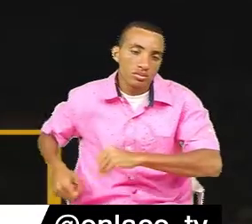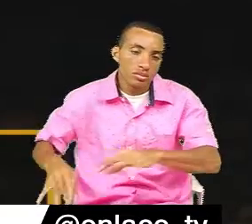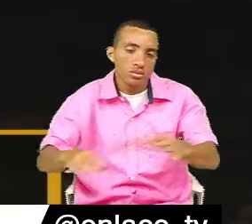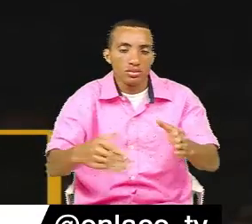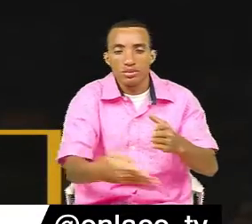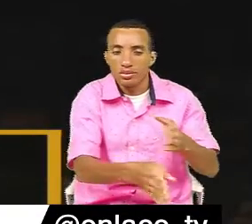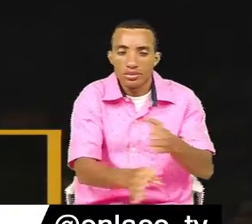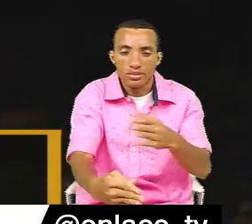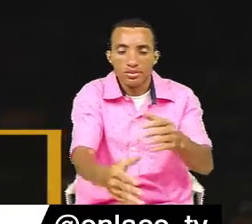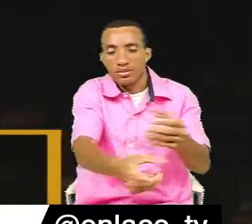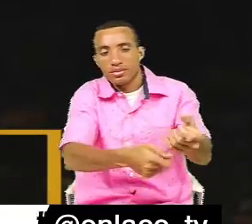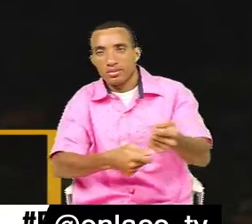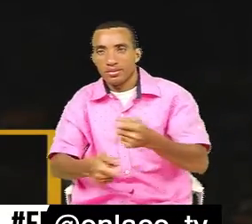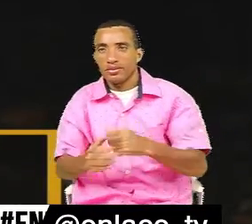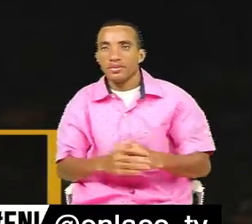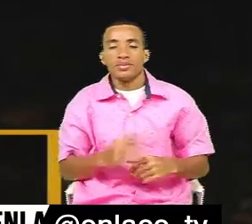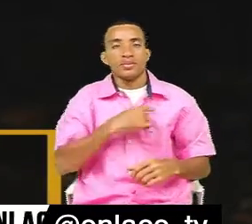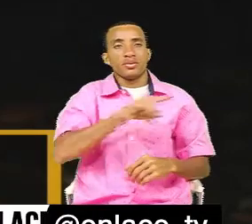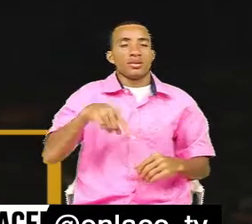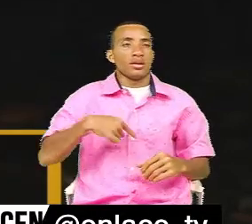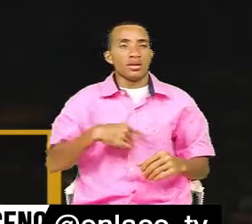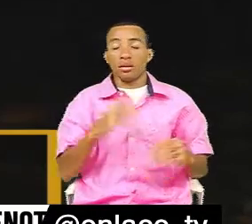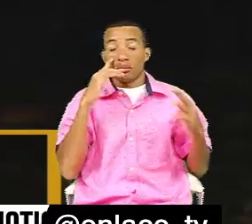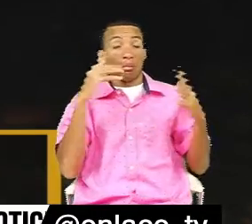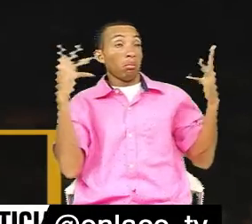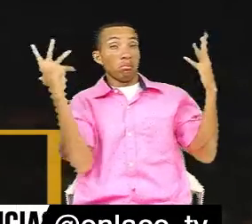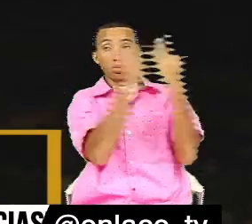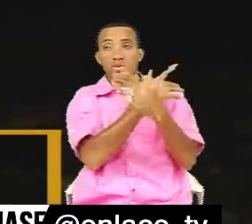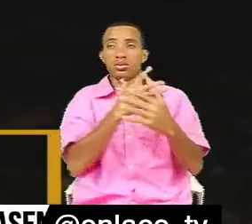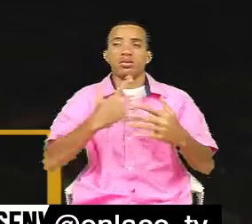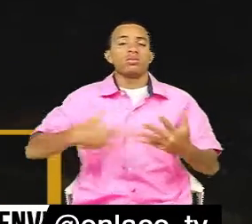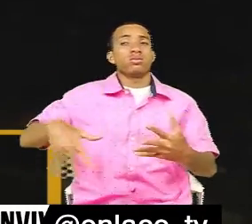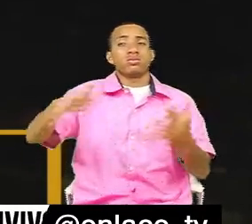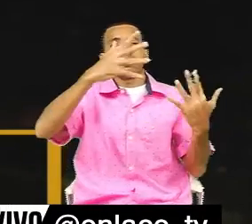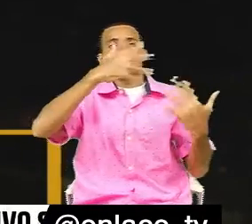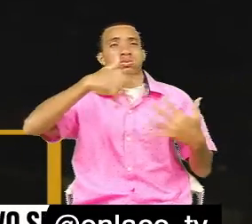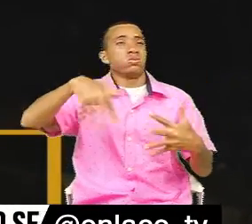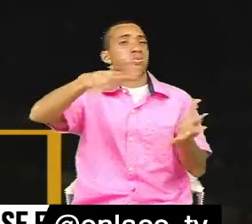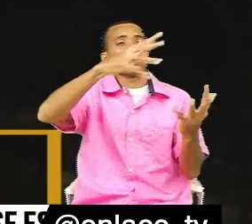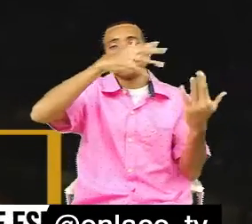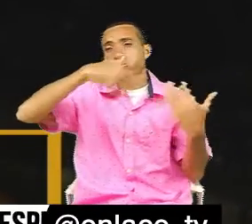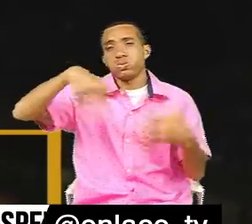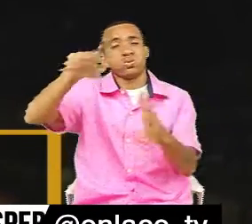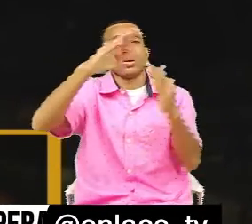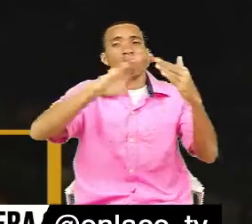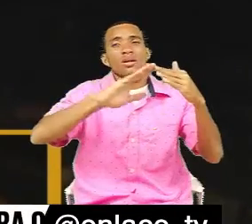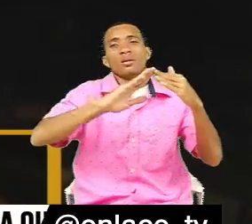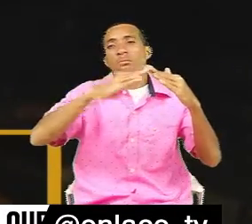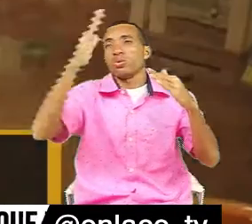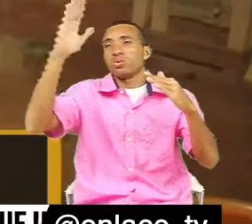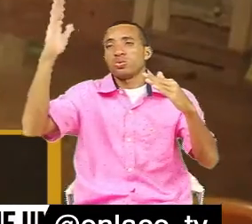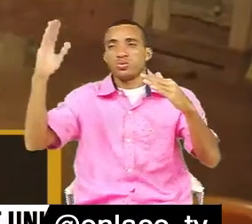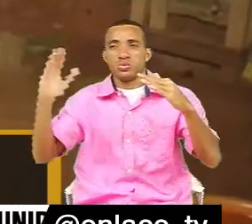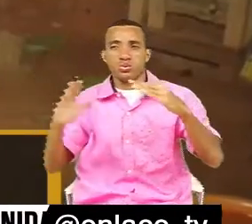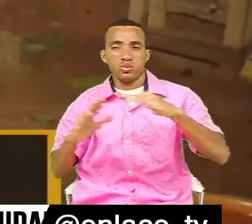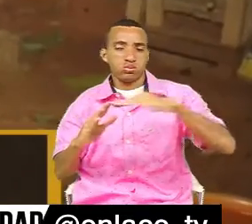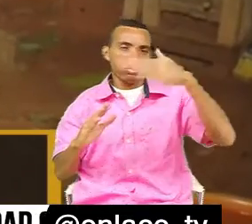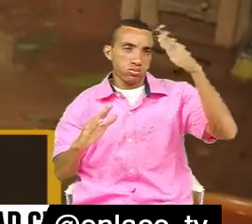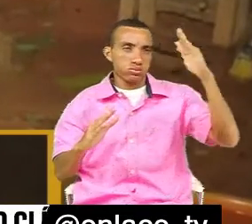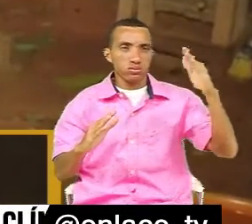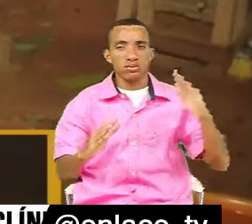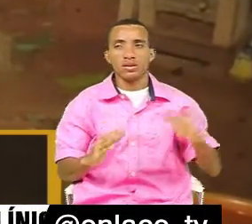nosotros nos cogió así de golpe ese huracán que de una vez empezó a mover y a levantar techos. Eso fue